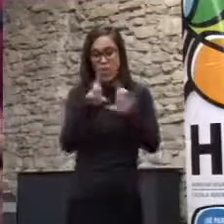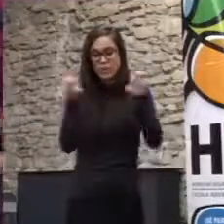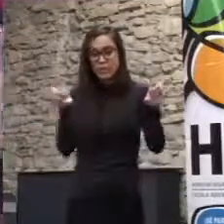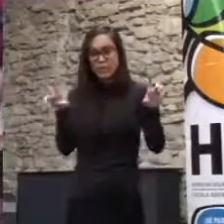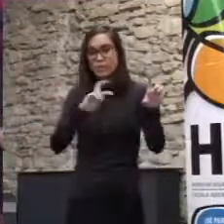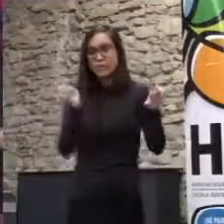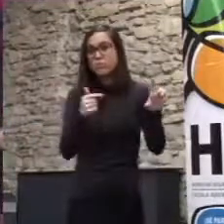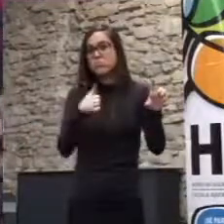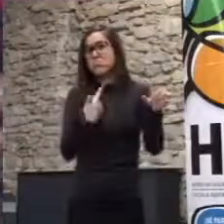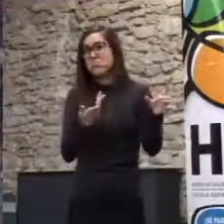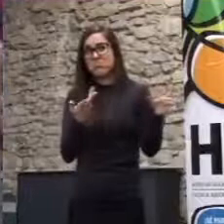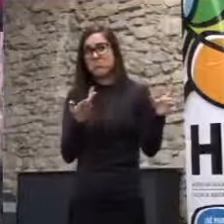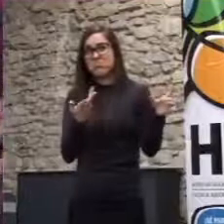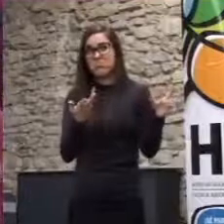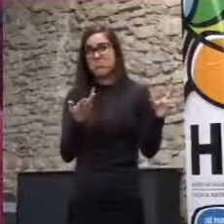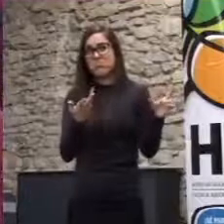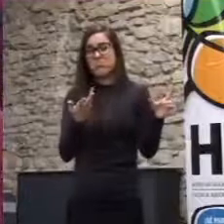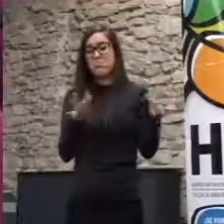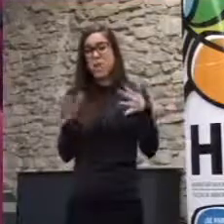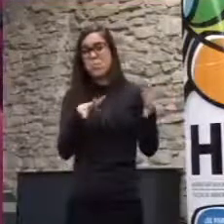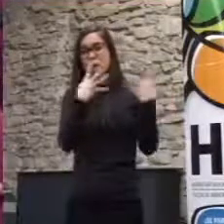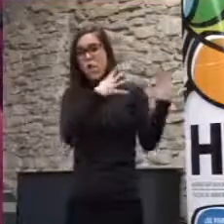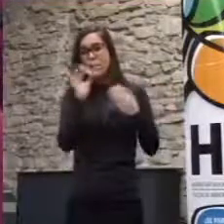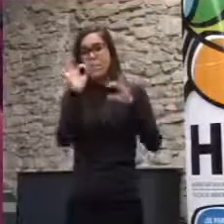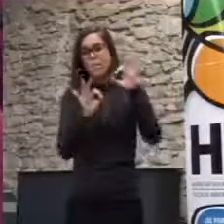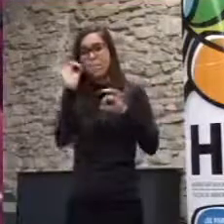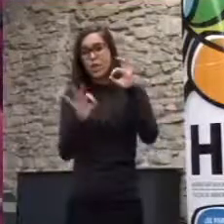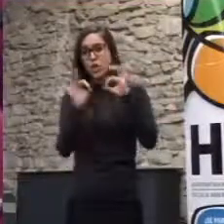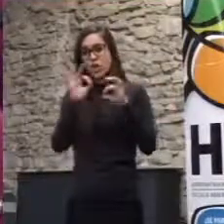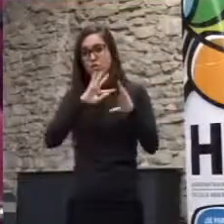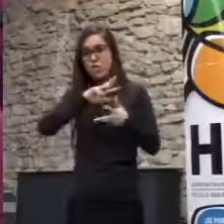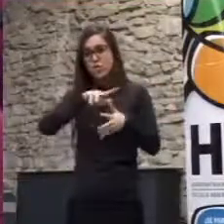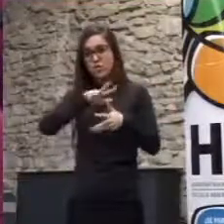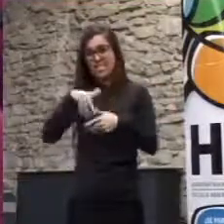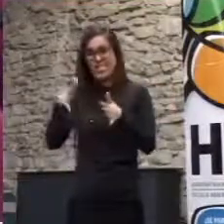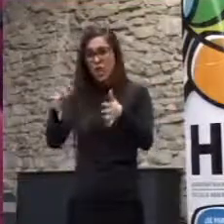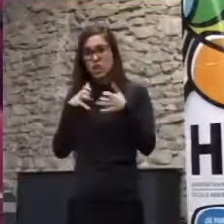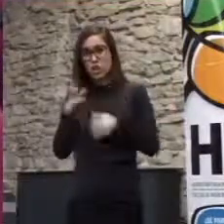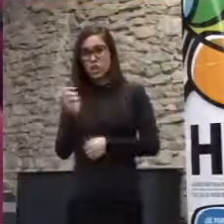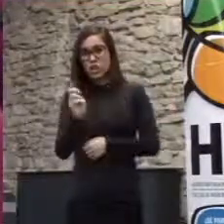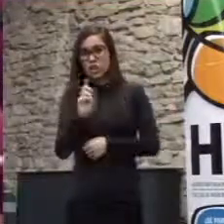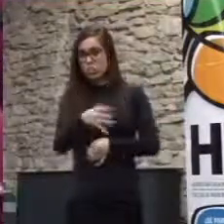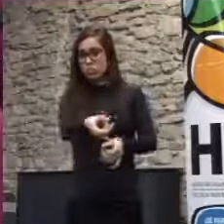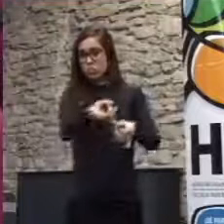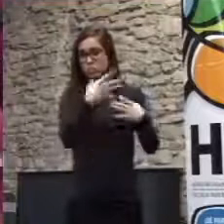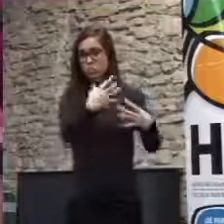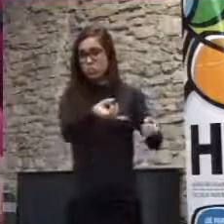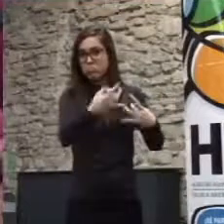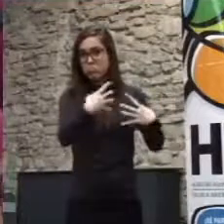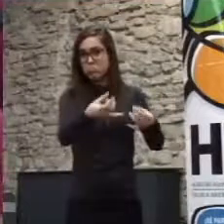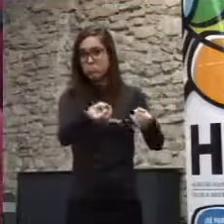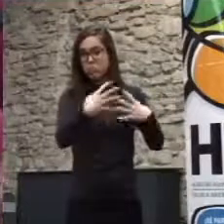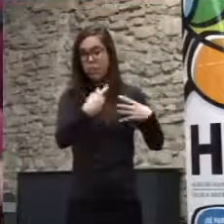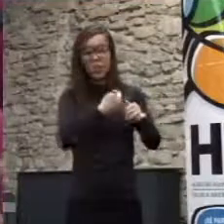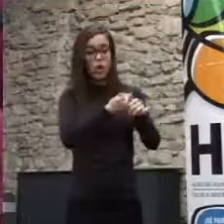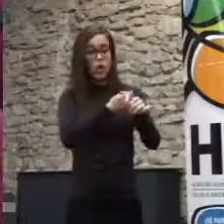me atrevo a decir que el 90% de las grandes noticias no se consiguen, sino que se obtienen y se hace, no voy a decir